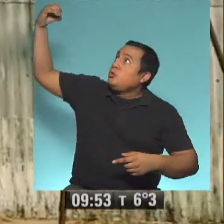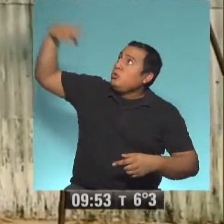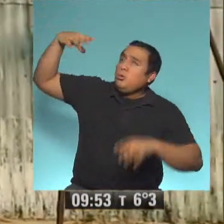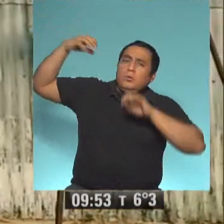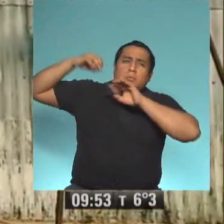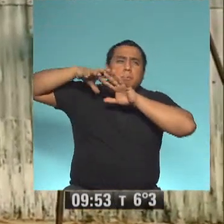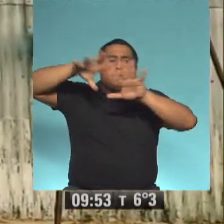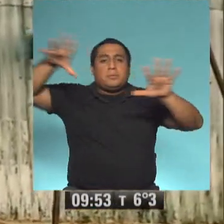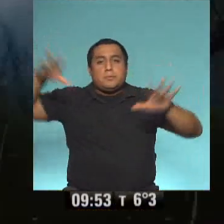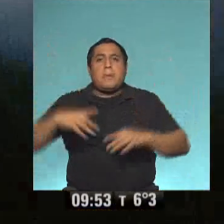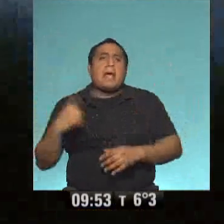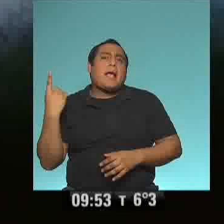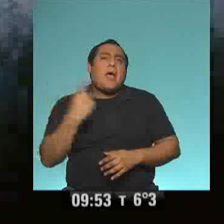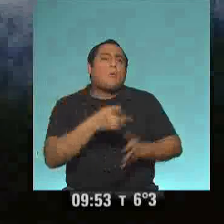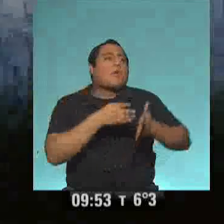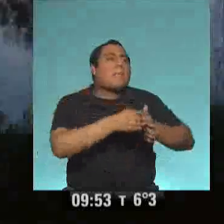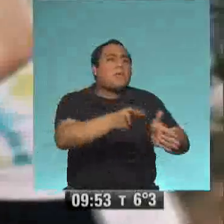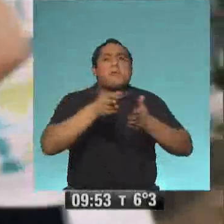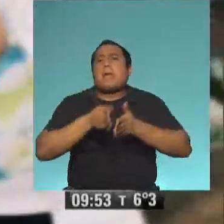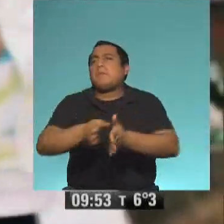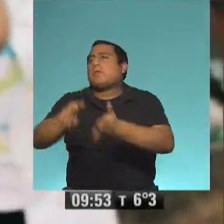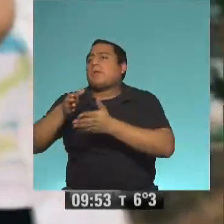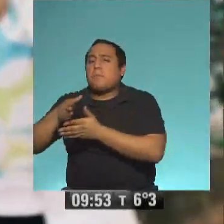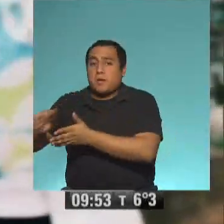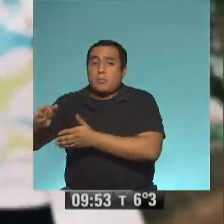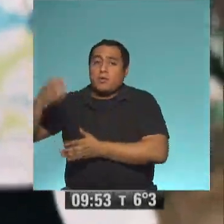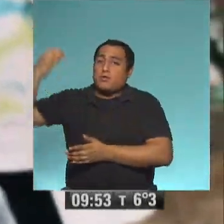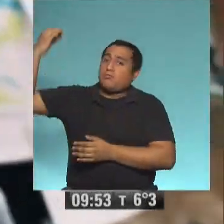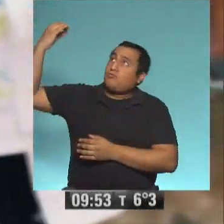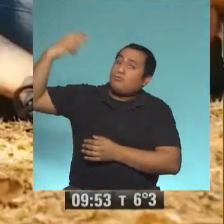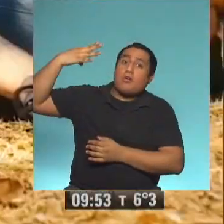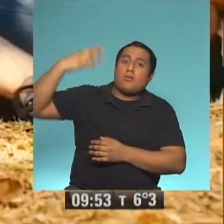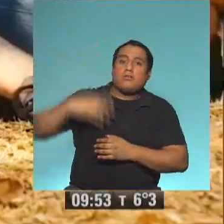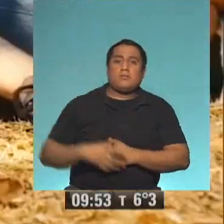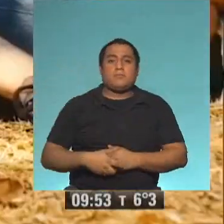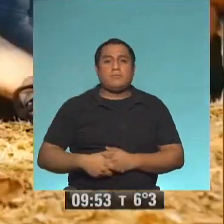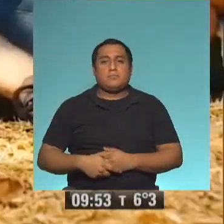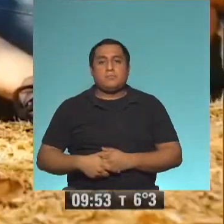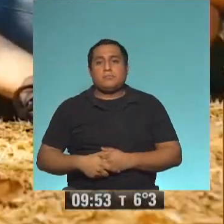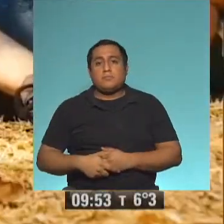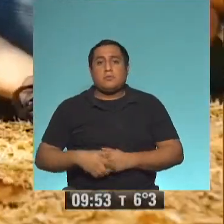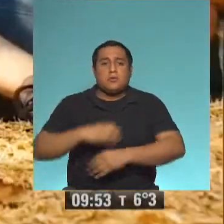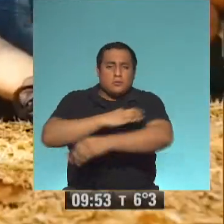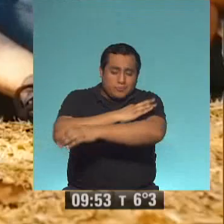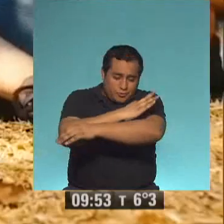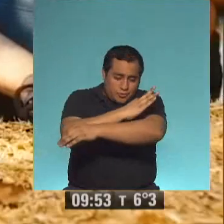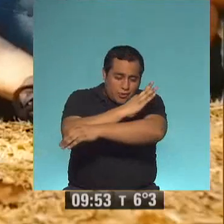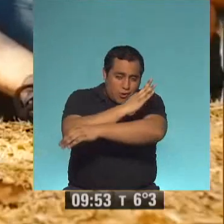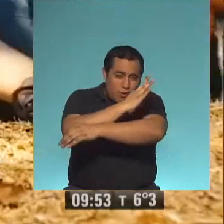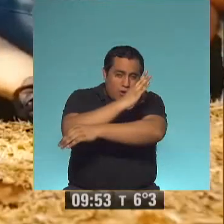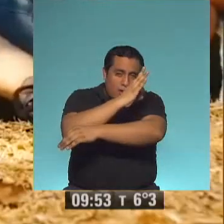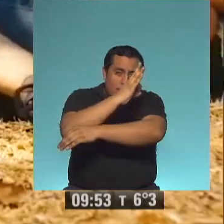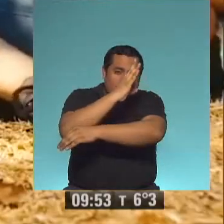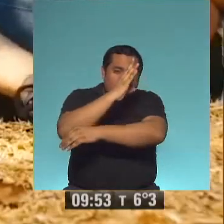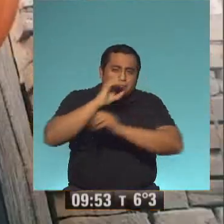inmenso. Cada cual por su camino bajo este cielo de sol inmenso. Ya sale el sol.